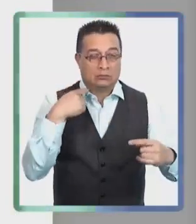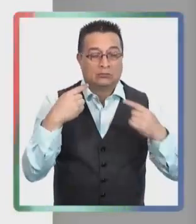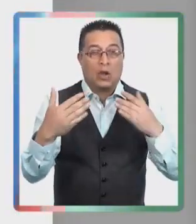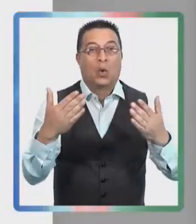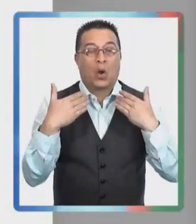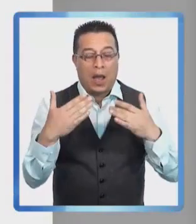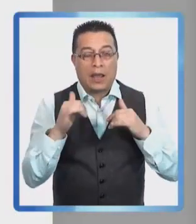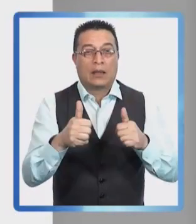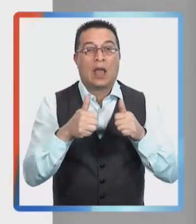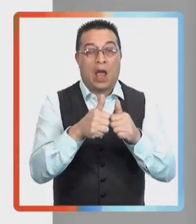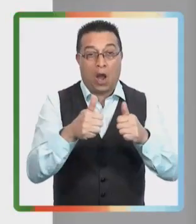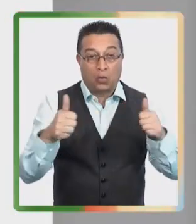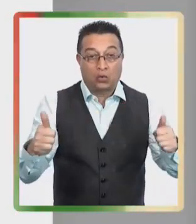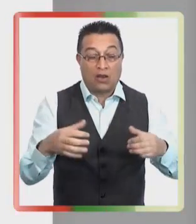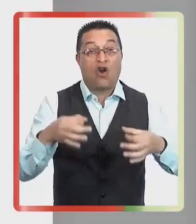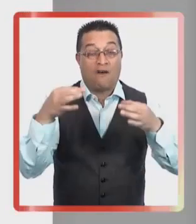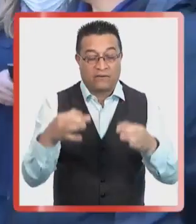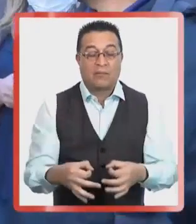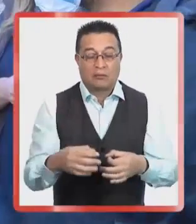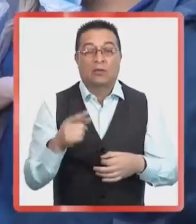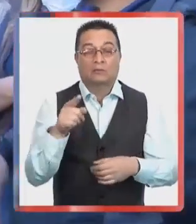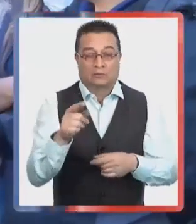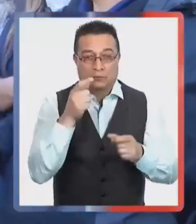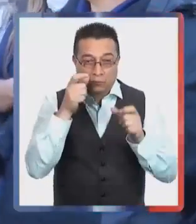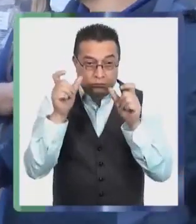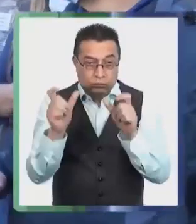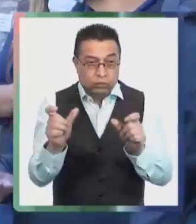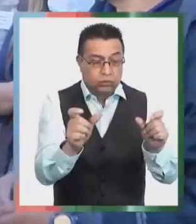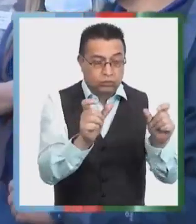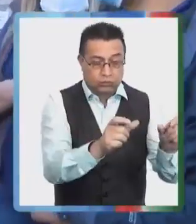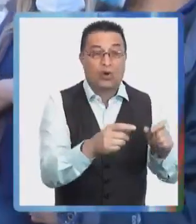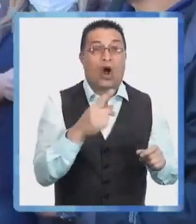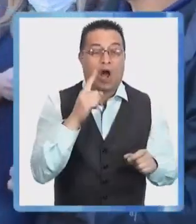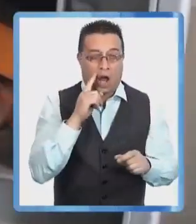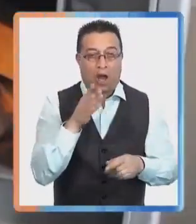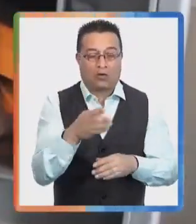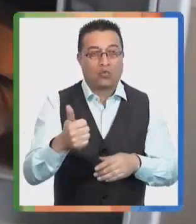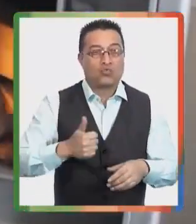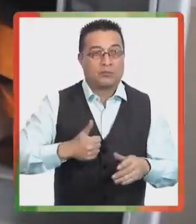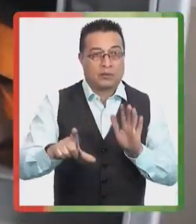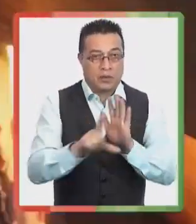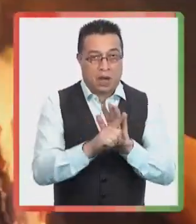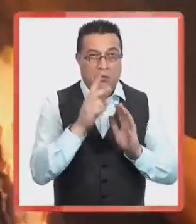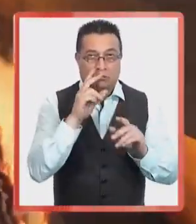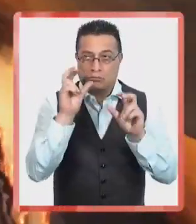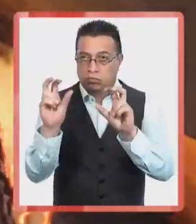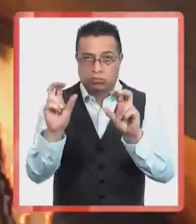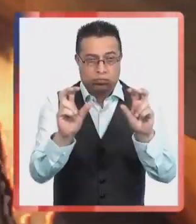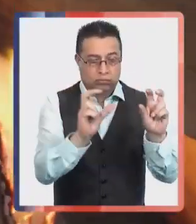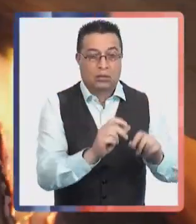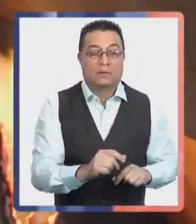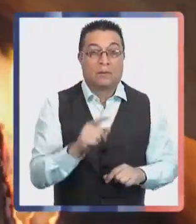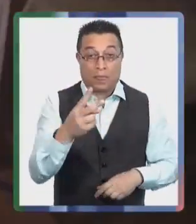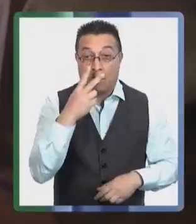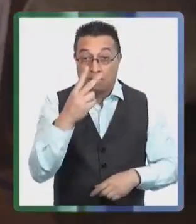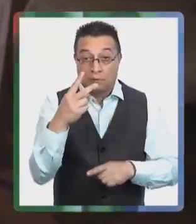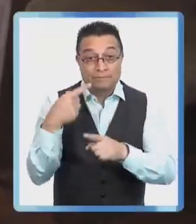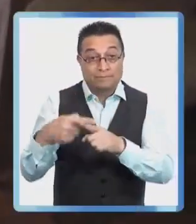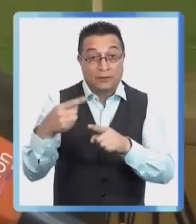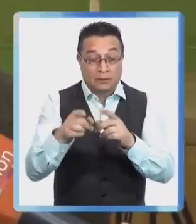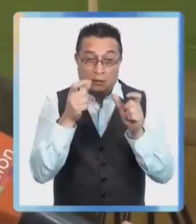de la saturación del aire y las autoridades confirmaron que fiscalizadores están desplegados para hacer cumplir la ley hemos